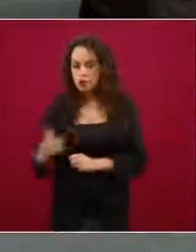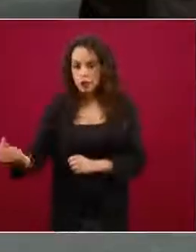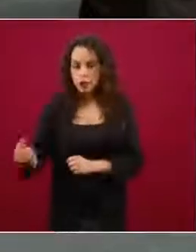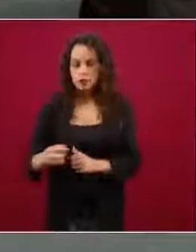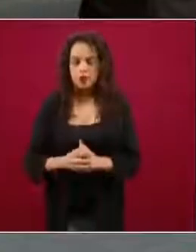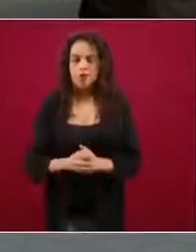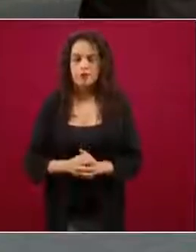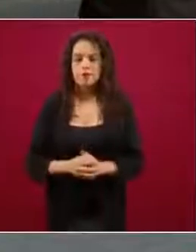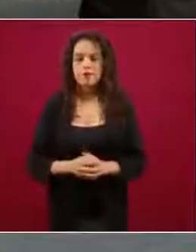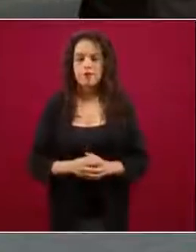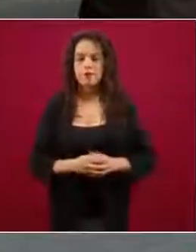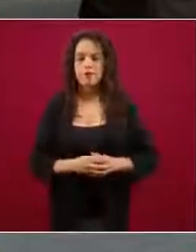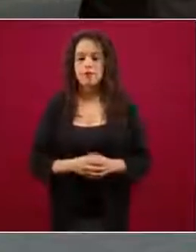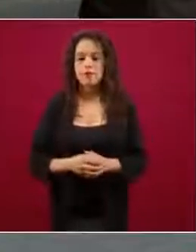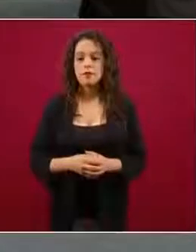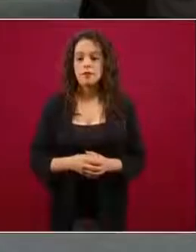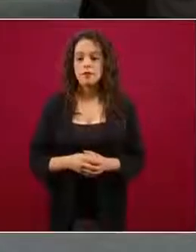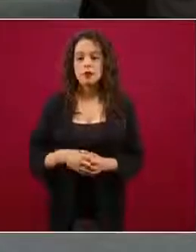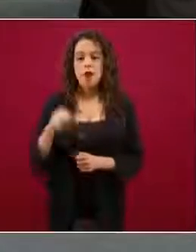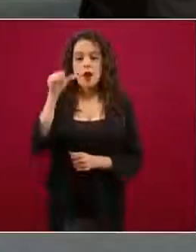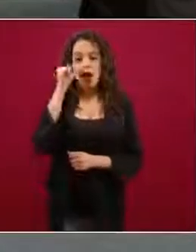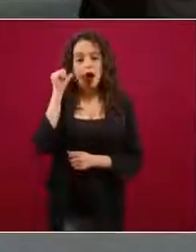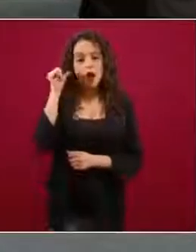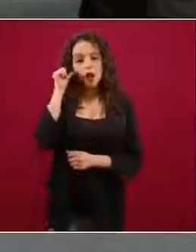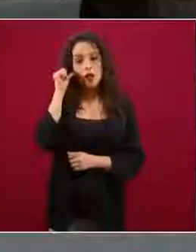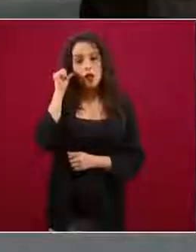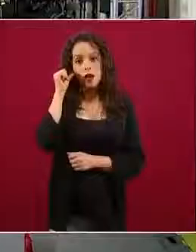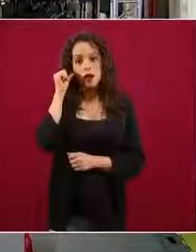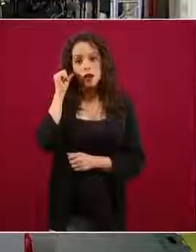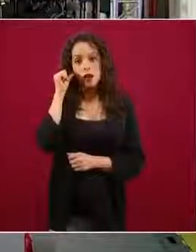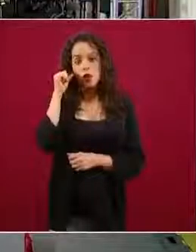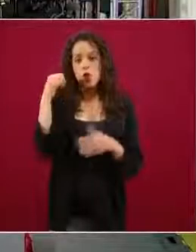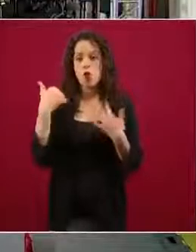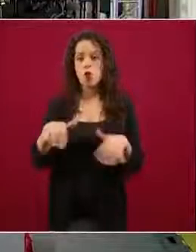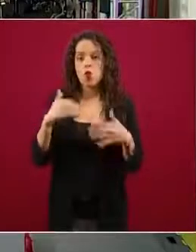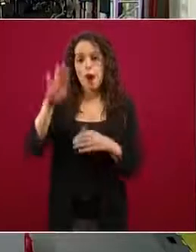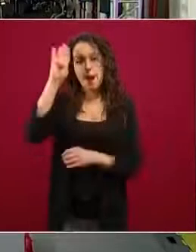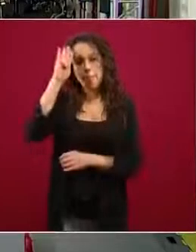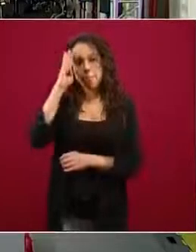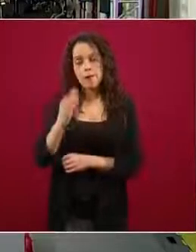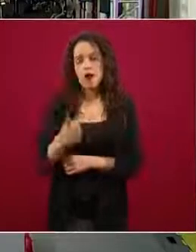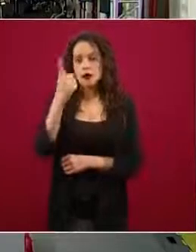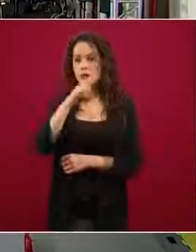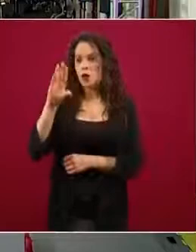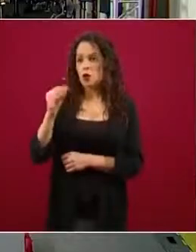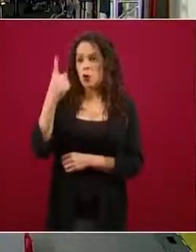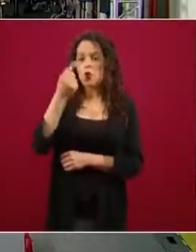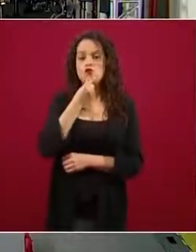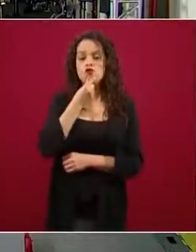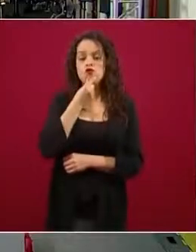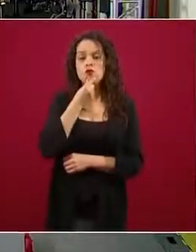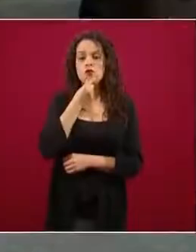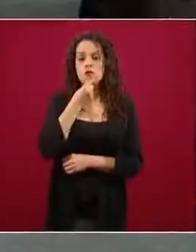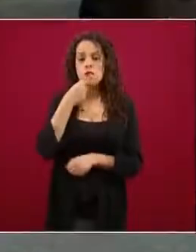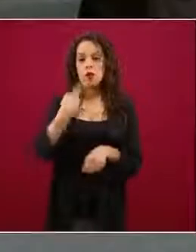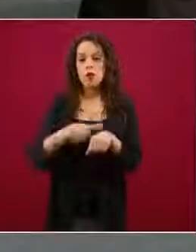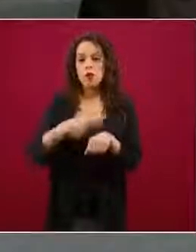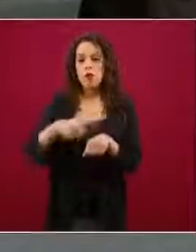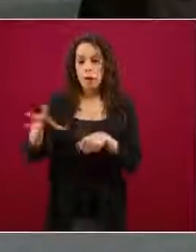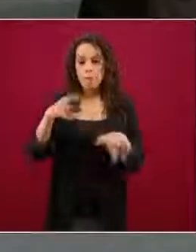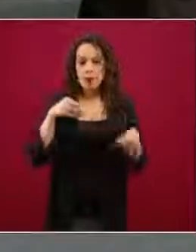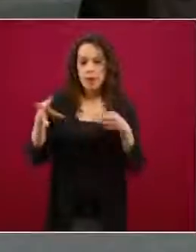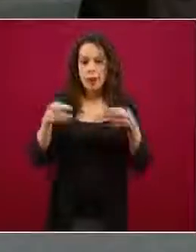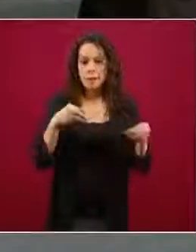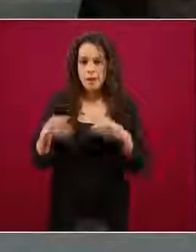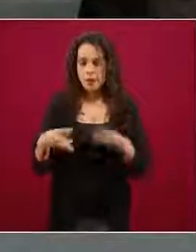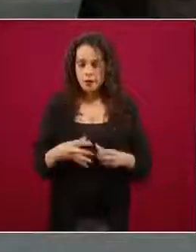Ayer se rompió el récord de niños contagiados en el país, 191. Contrario a lo que nos han comentado